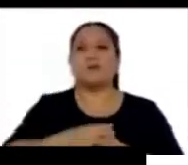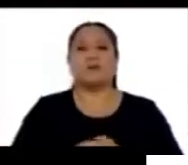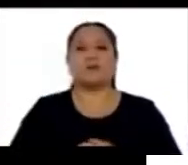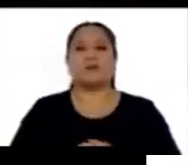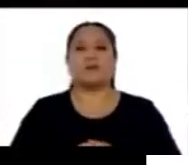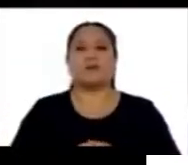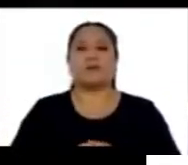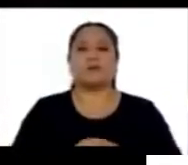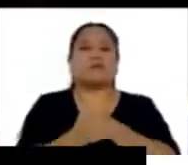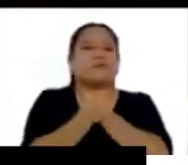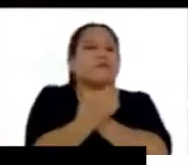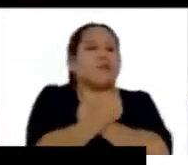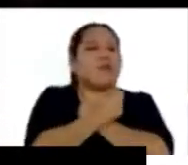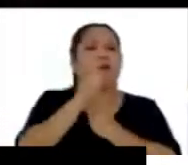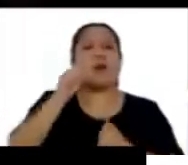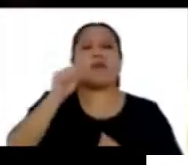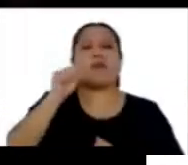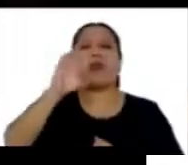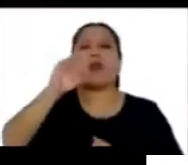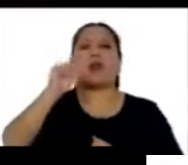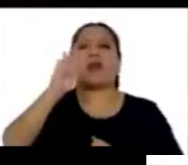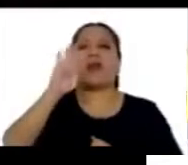mi querido Tacabamba.